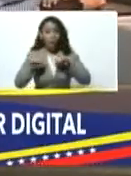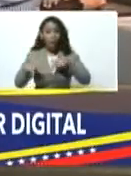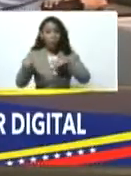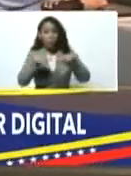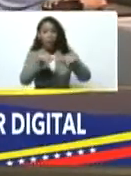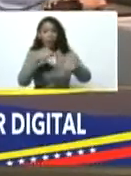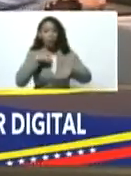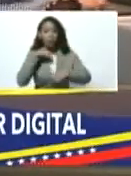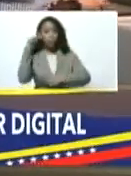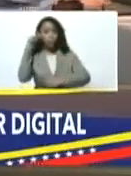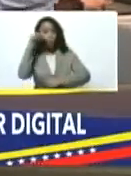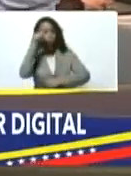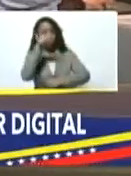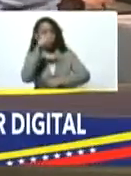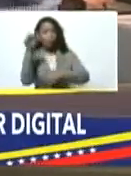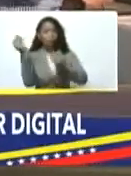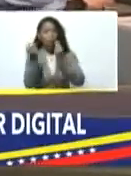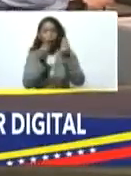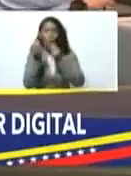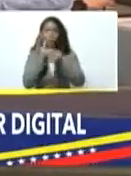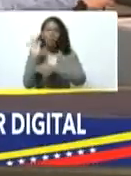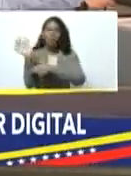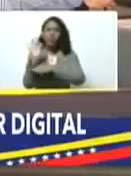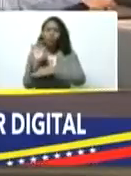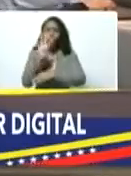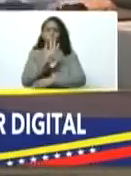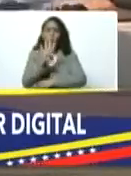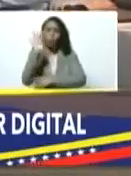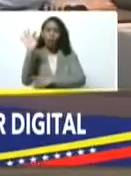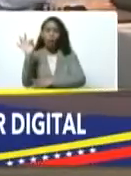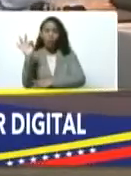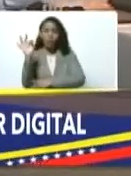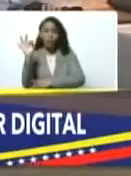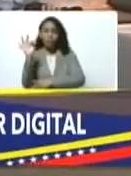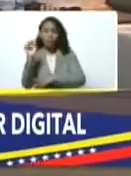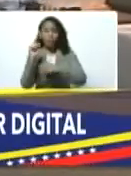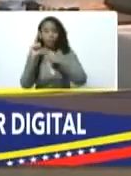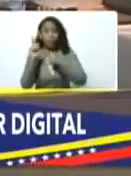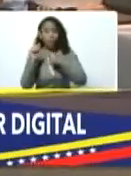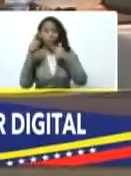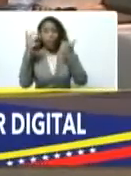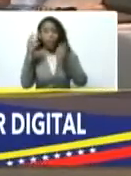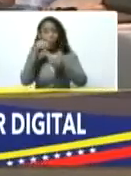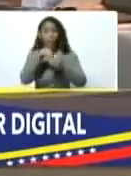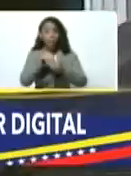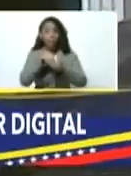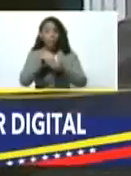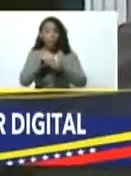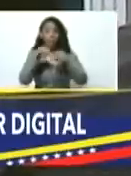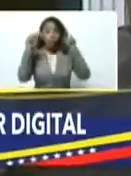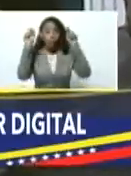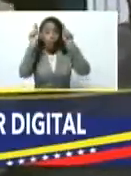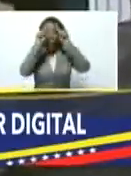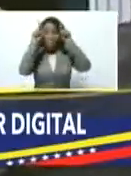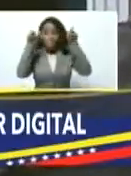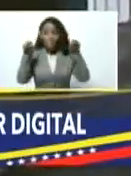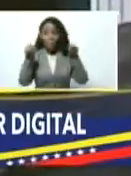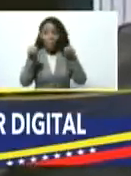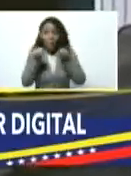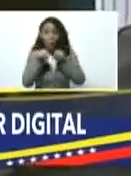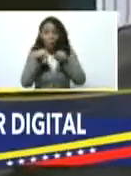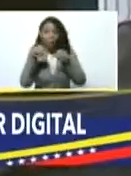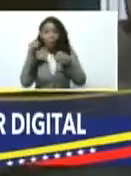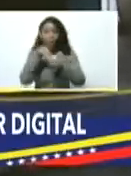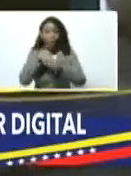estamos viendo cómo funcionan las 4F. Precisamente dentro del marco, presidente, de lo que es la